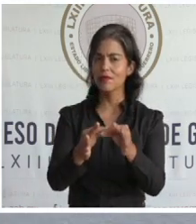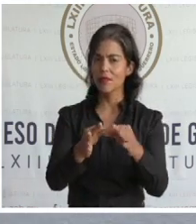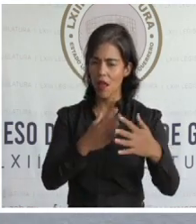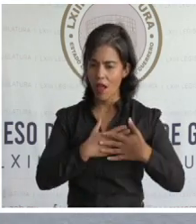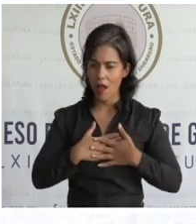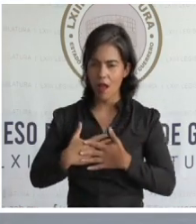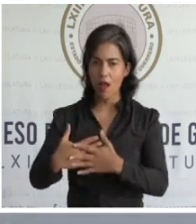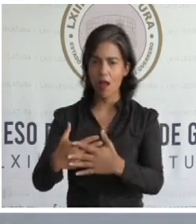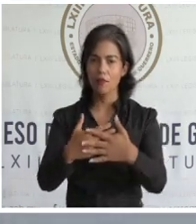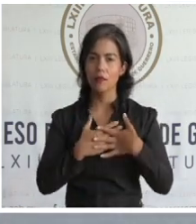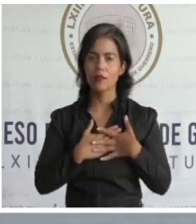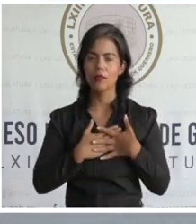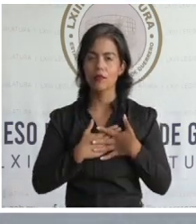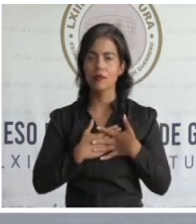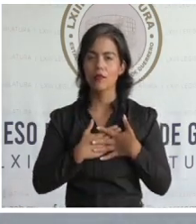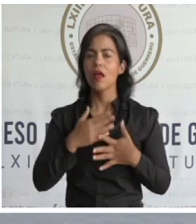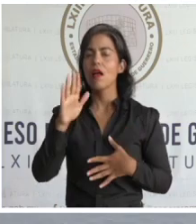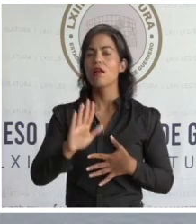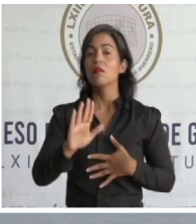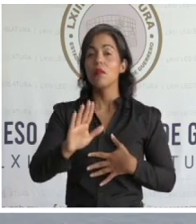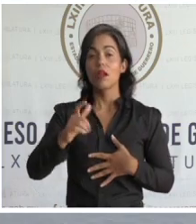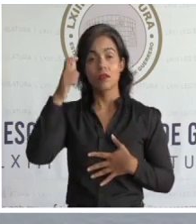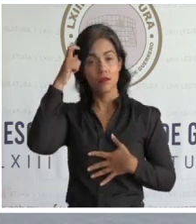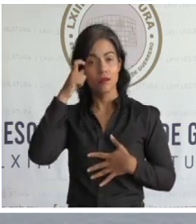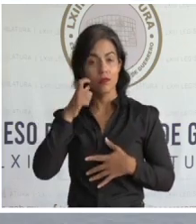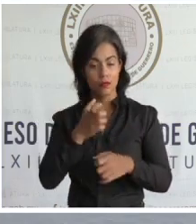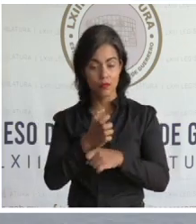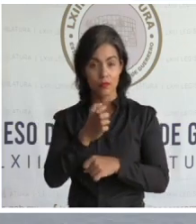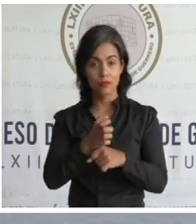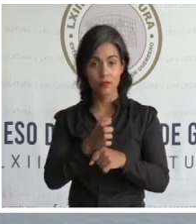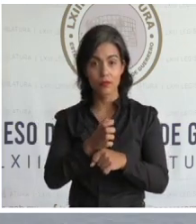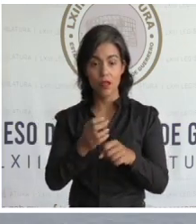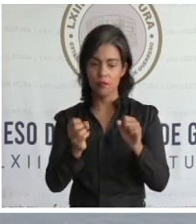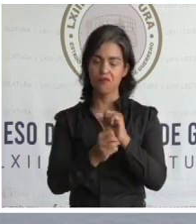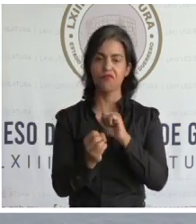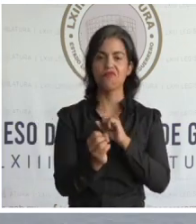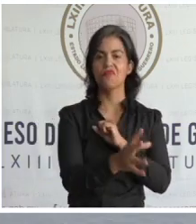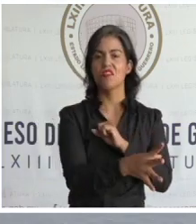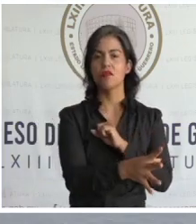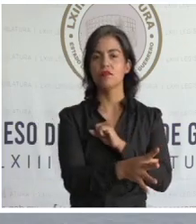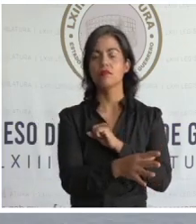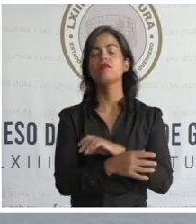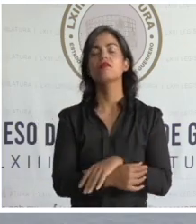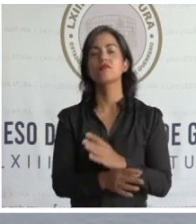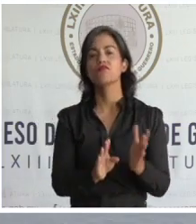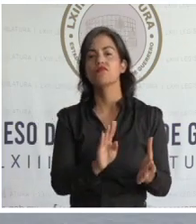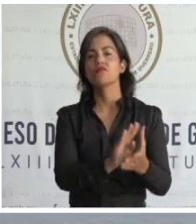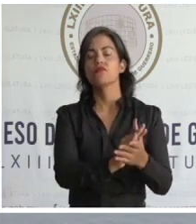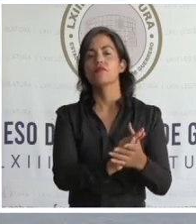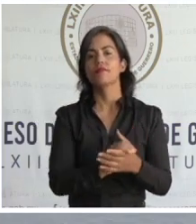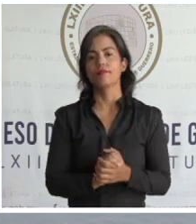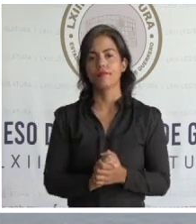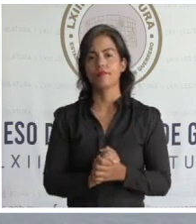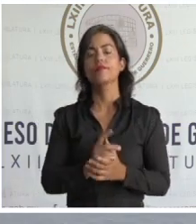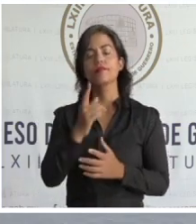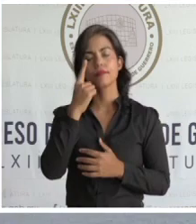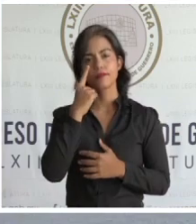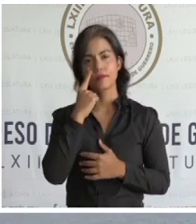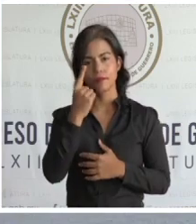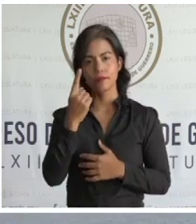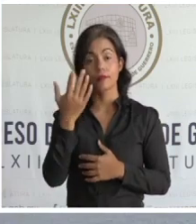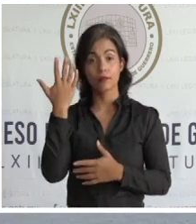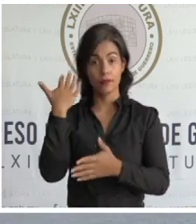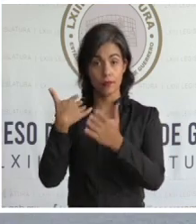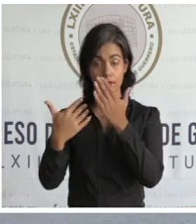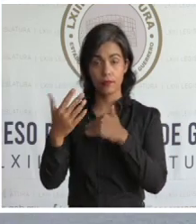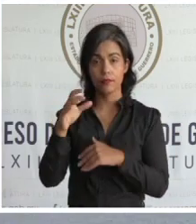para Guerrero. El pasado martes 7 de febrero fue anunciado por la Secretaría